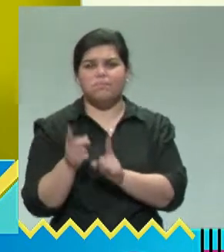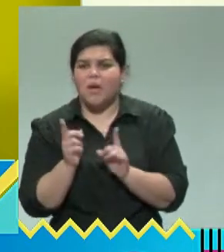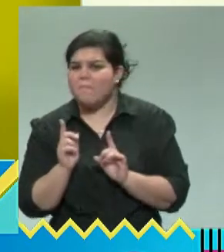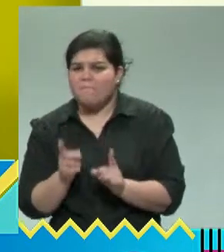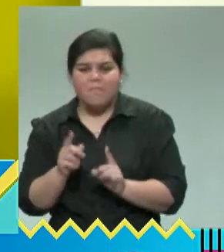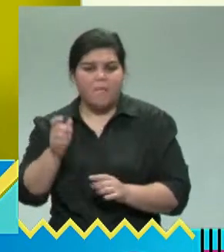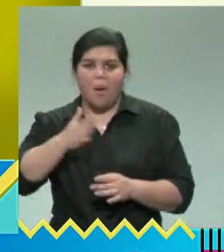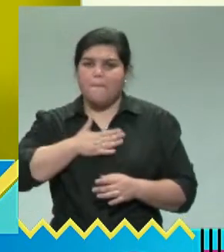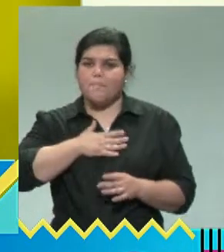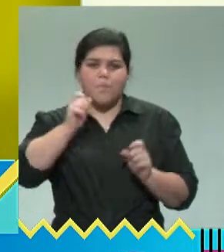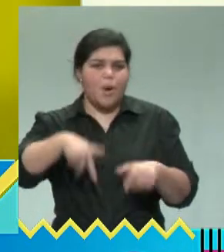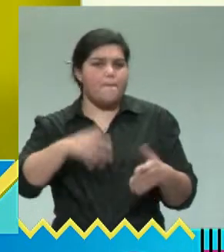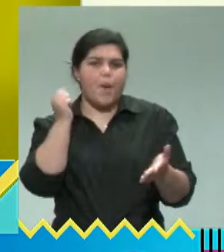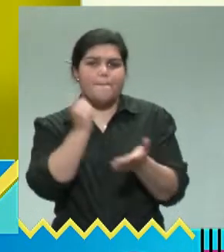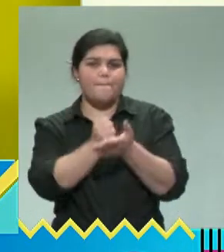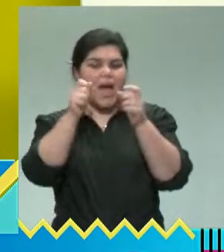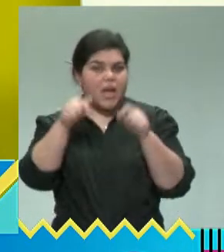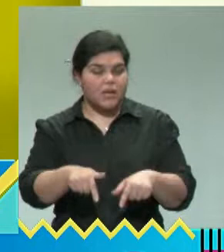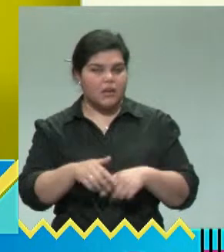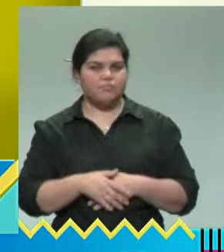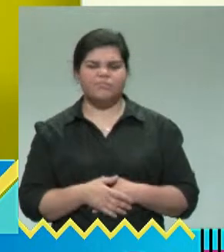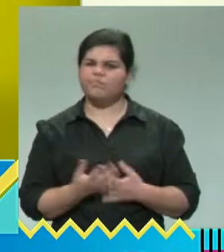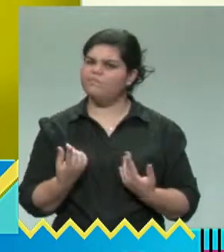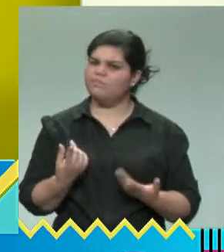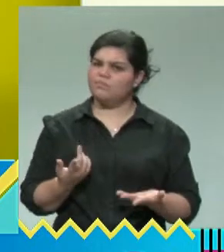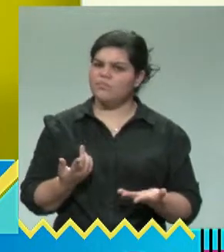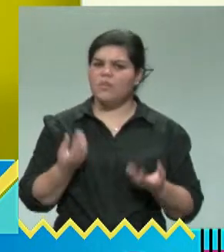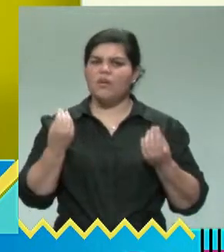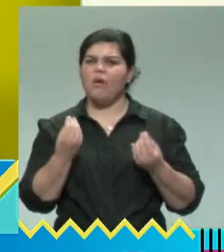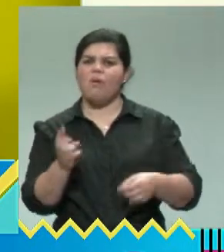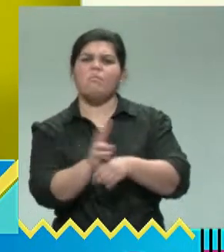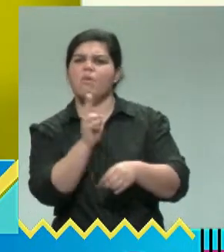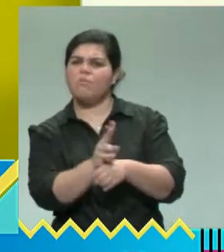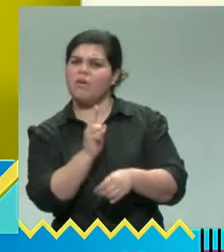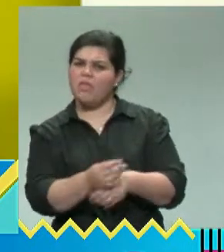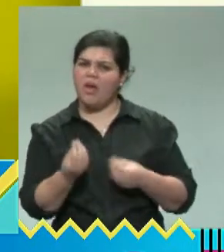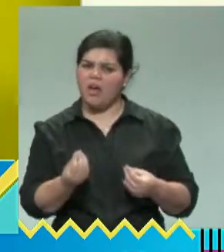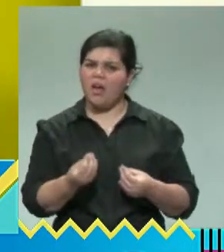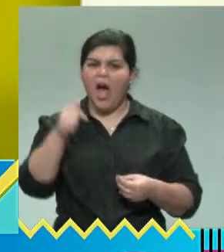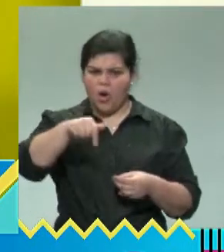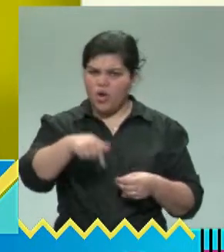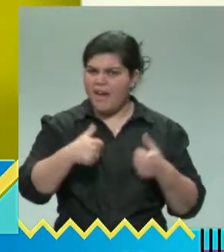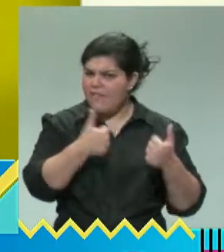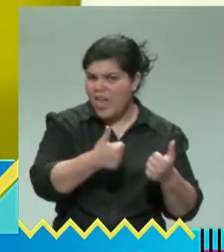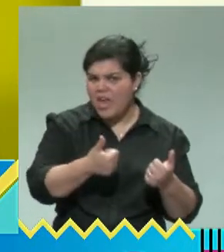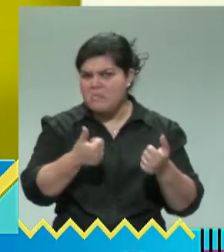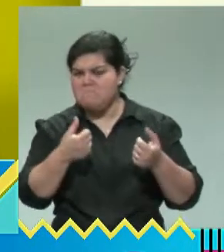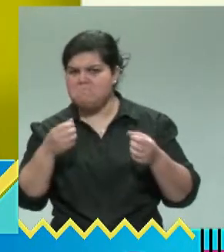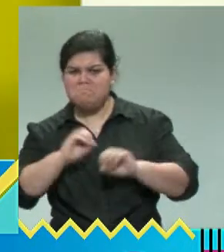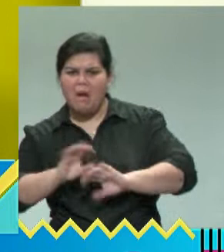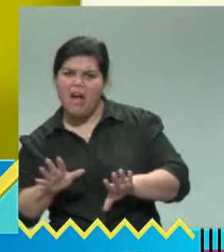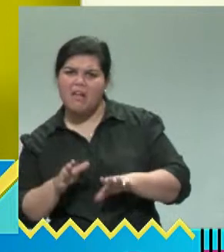de nuestra provincia. Ahora, ¿qué hacemos para cuidarlos? ¿En qué estado se encuentran hoy esos árboles? ¿Cómo los cuidan los organismos